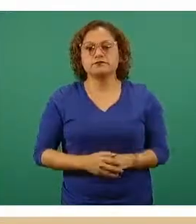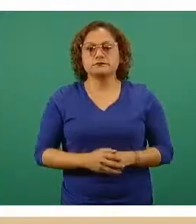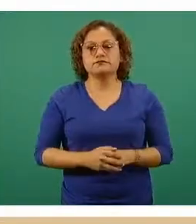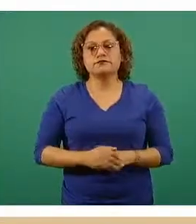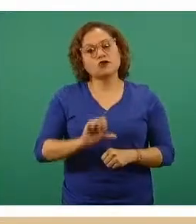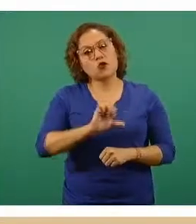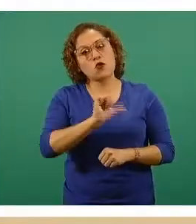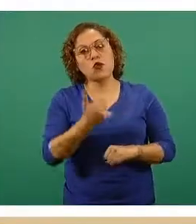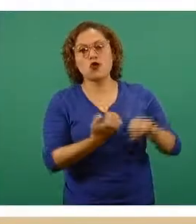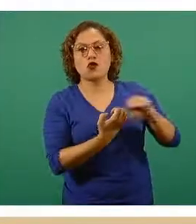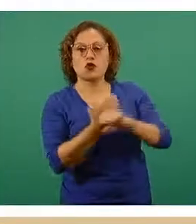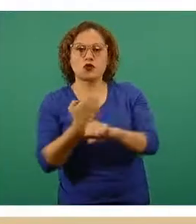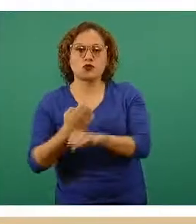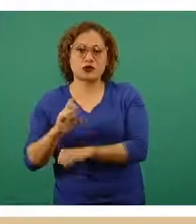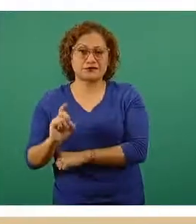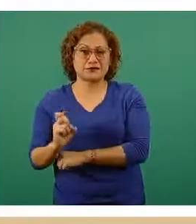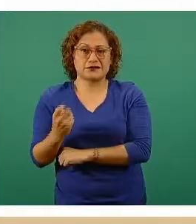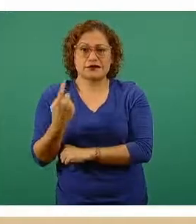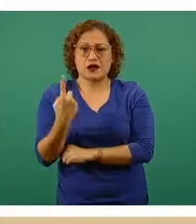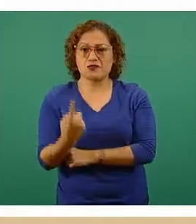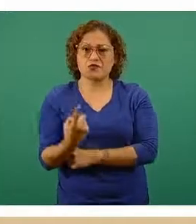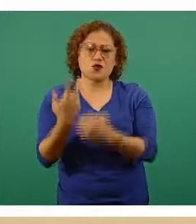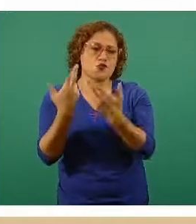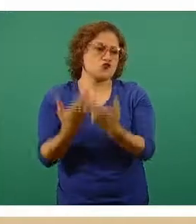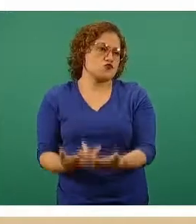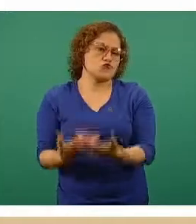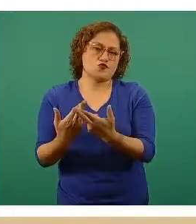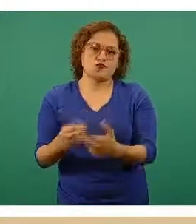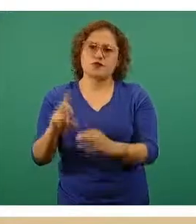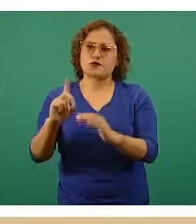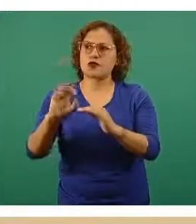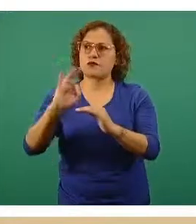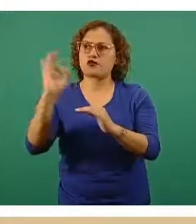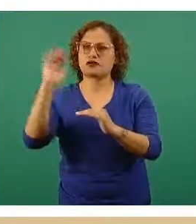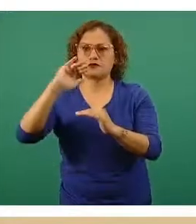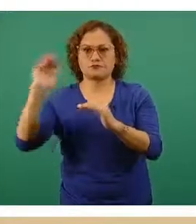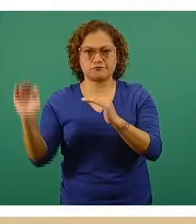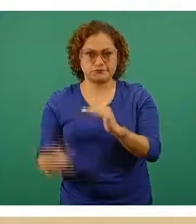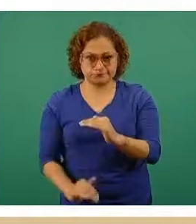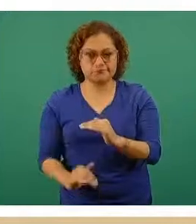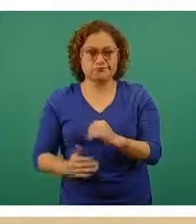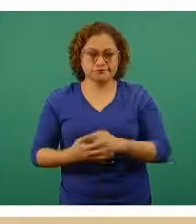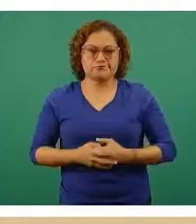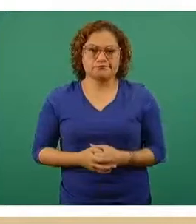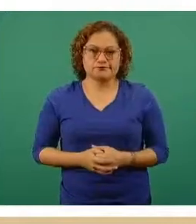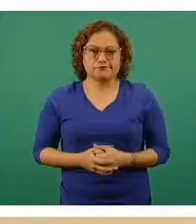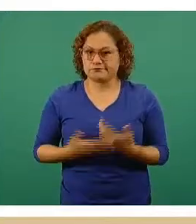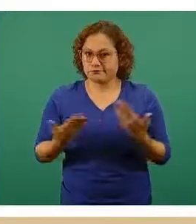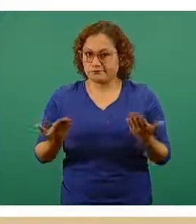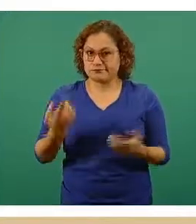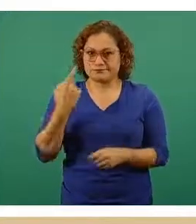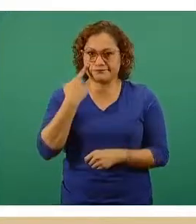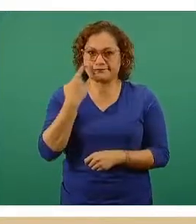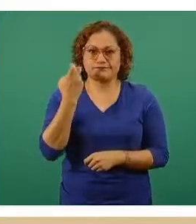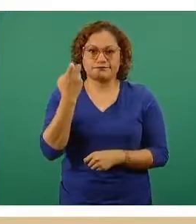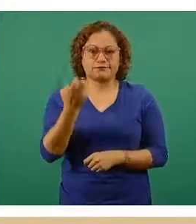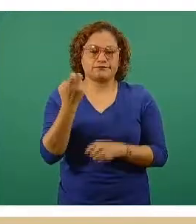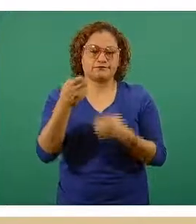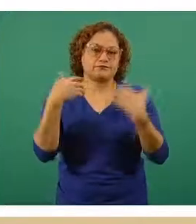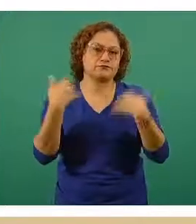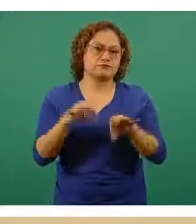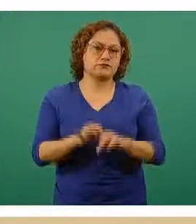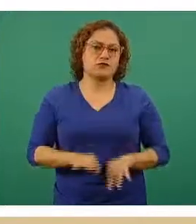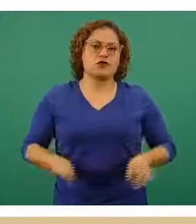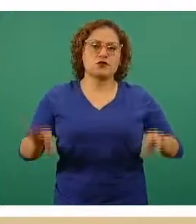31 entidades con menos del 30%. Y aquí, bueno, destacamos todo el labor que se hace y que se hizo a lo largo